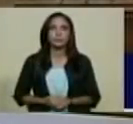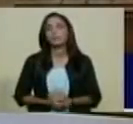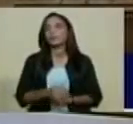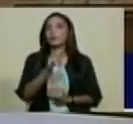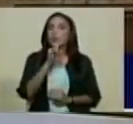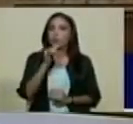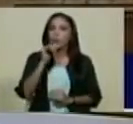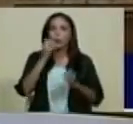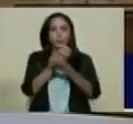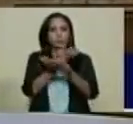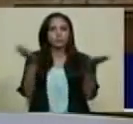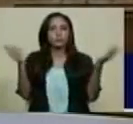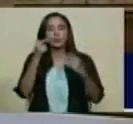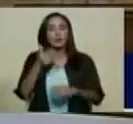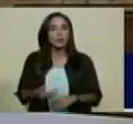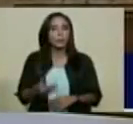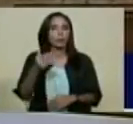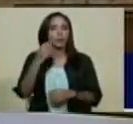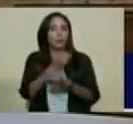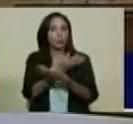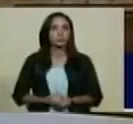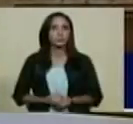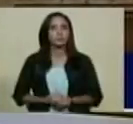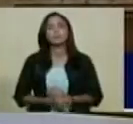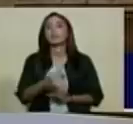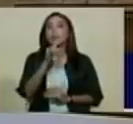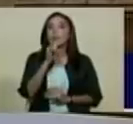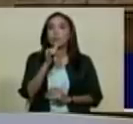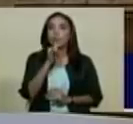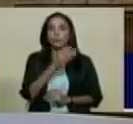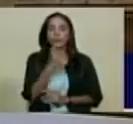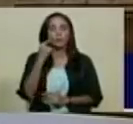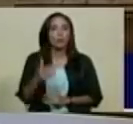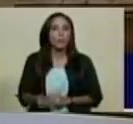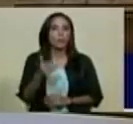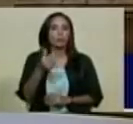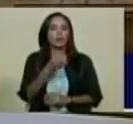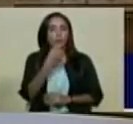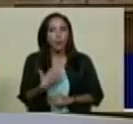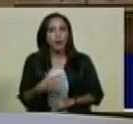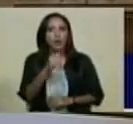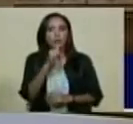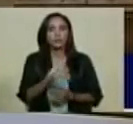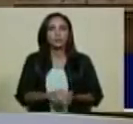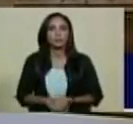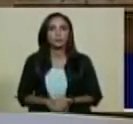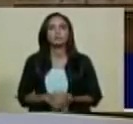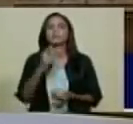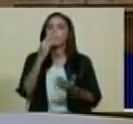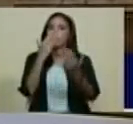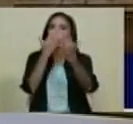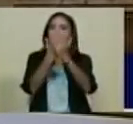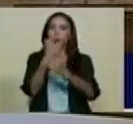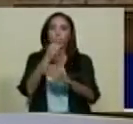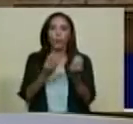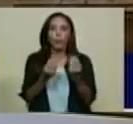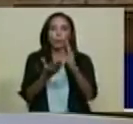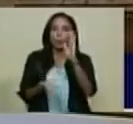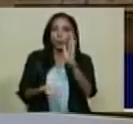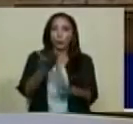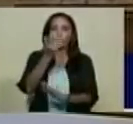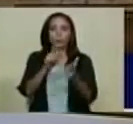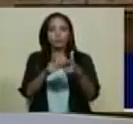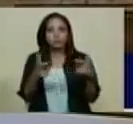diciendo para todo el país es muy importante. Es muy importante, fresca, noticias buenas. Vamos hacia adelante, el crecimiento de la